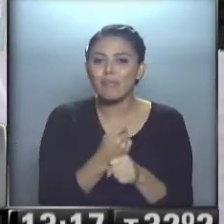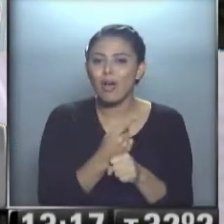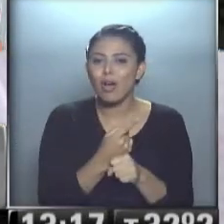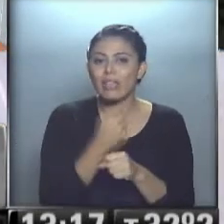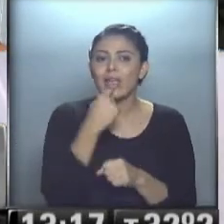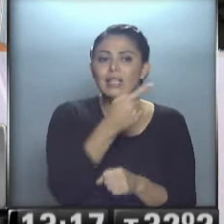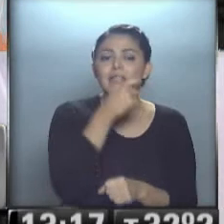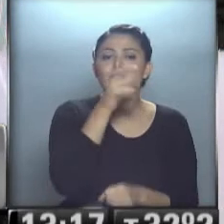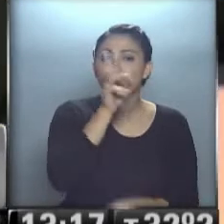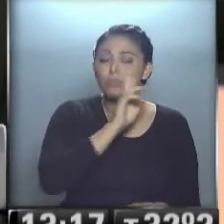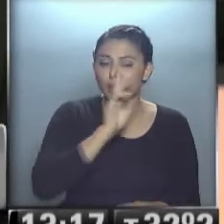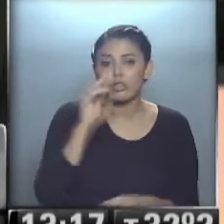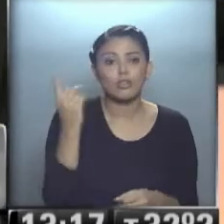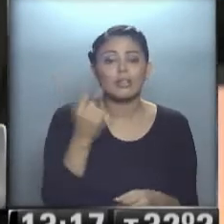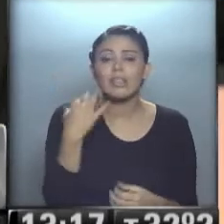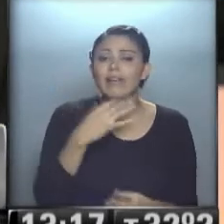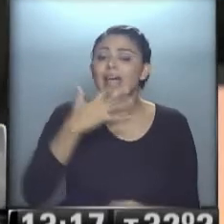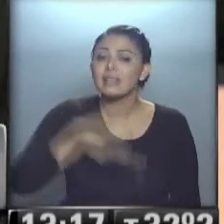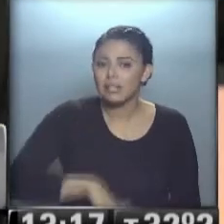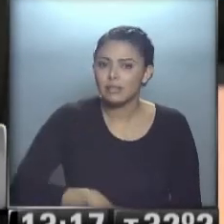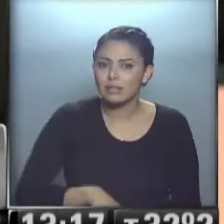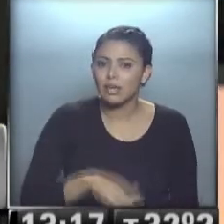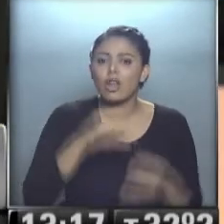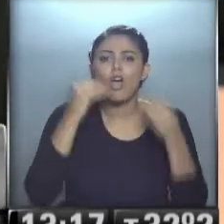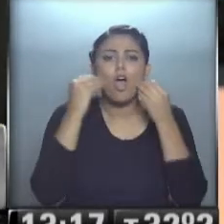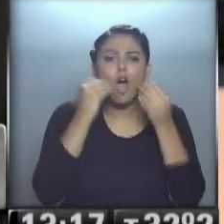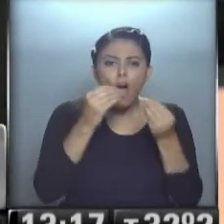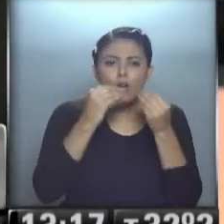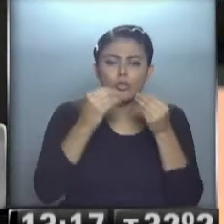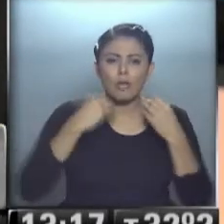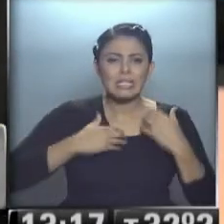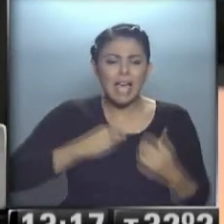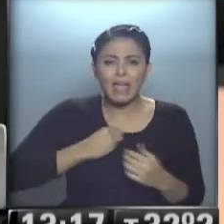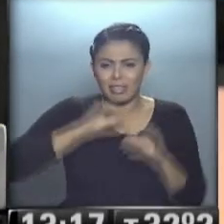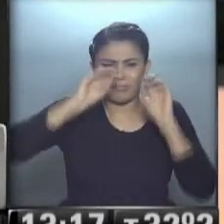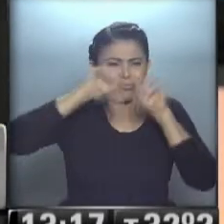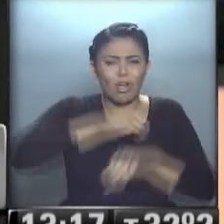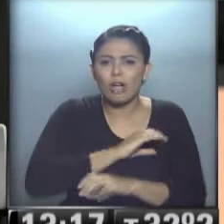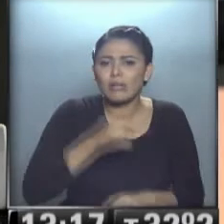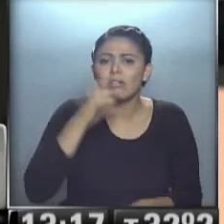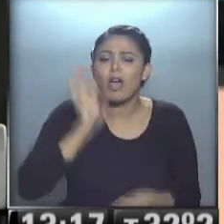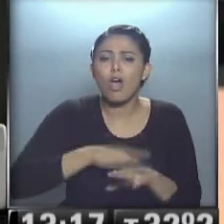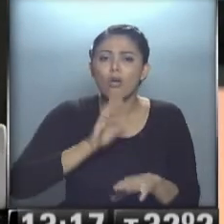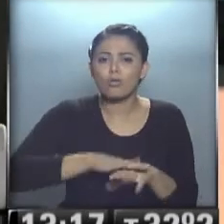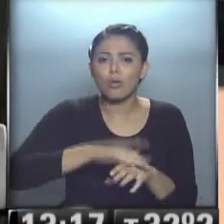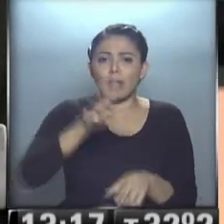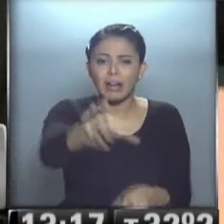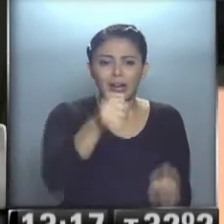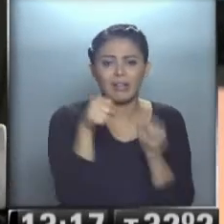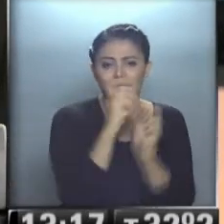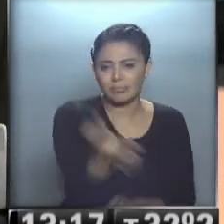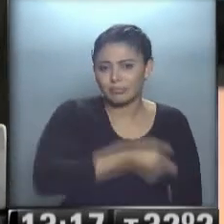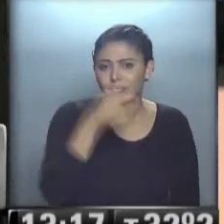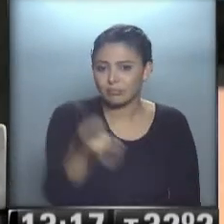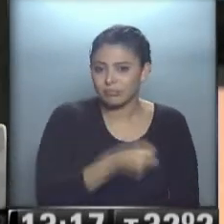perspectiva de género sin lo cual no es posible entender la humillación y la degradación que la trata de mujeres y niñas con fines de protección sexual provoca